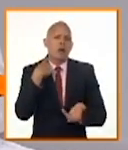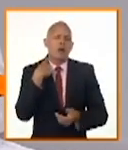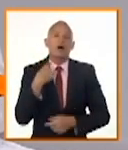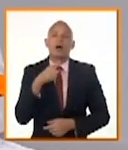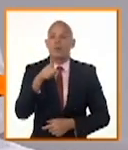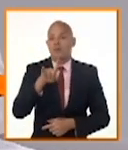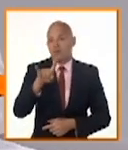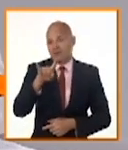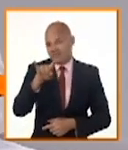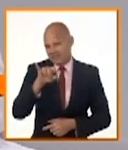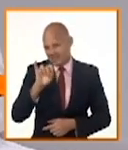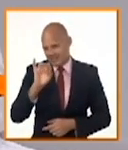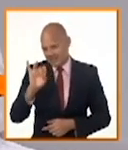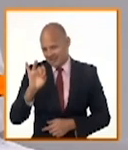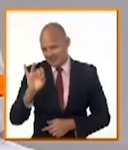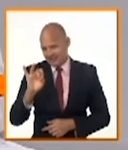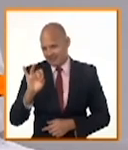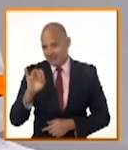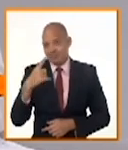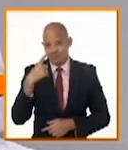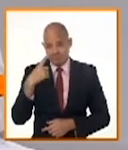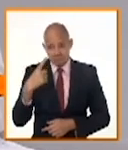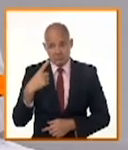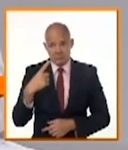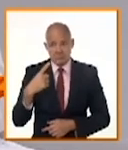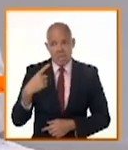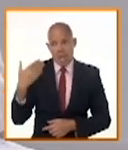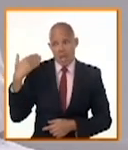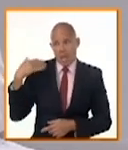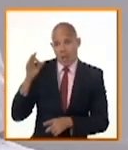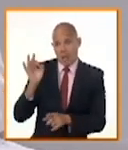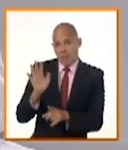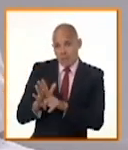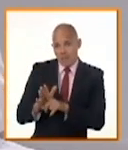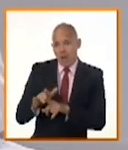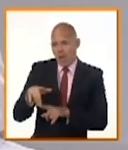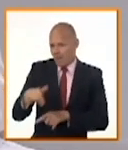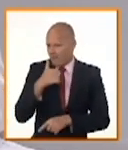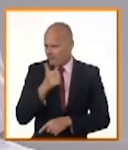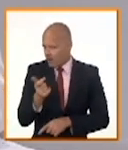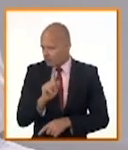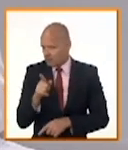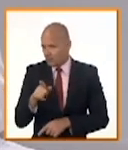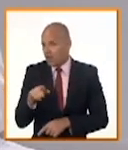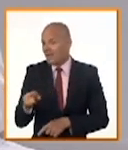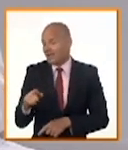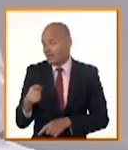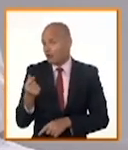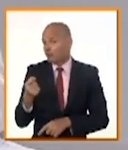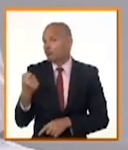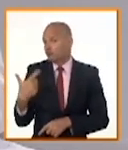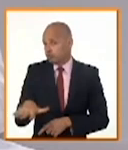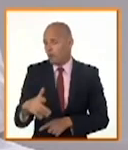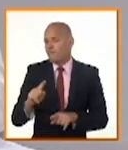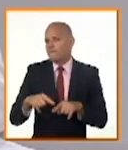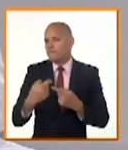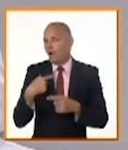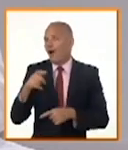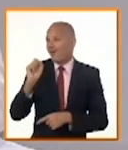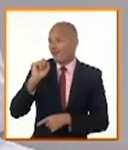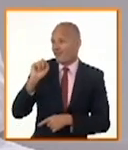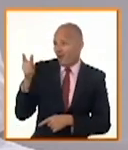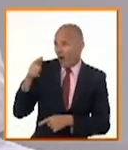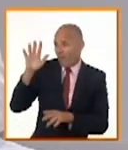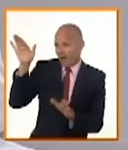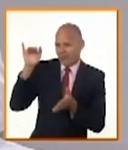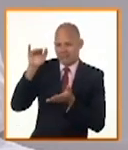mantener y bueno los últimos años realmente el nivel de financiamiento que hemos podido dedicar a esta actividad no ha sido el suficiente por las razones